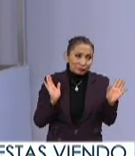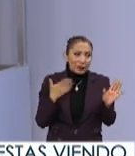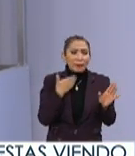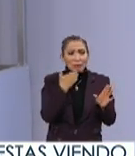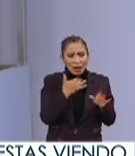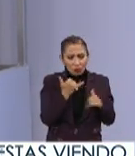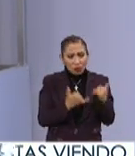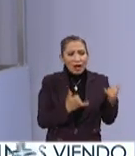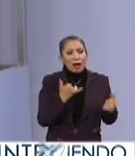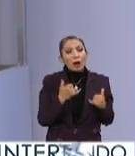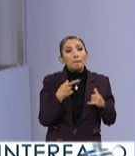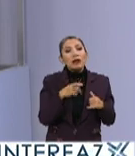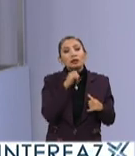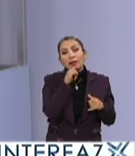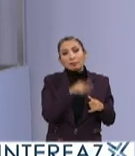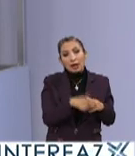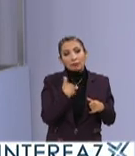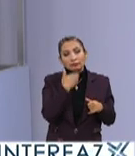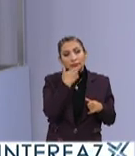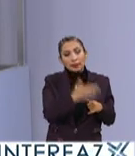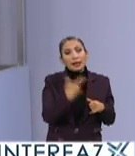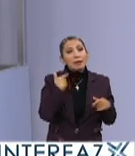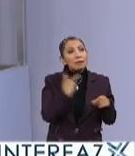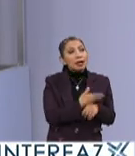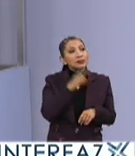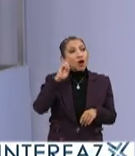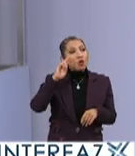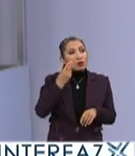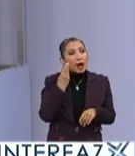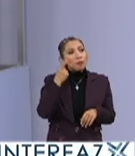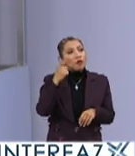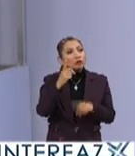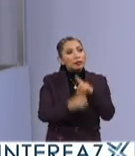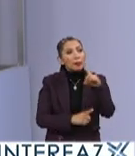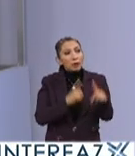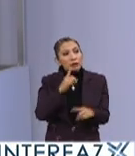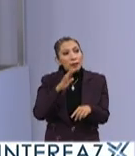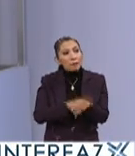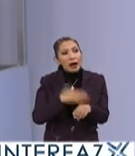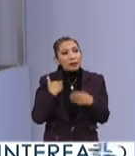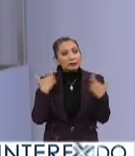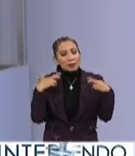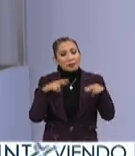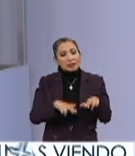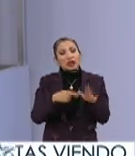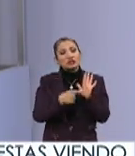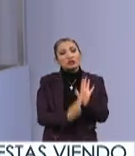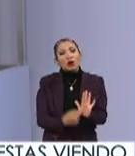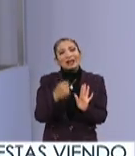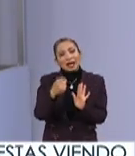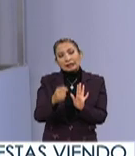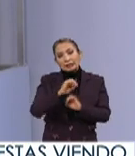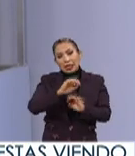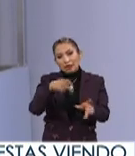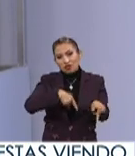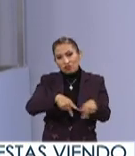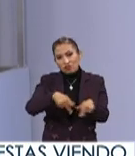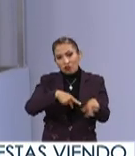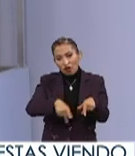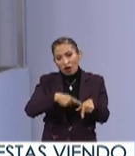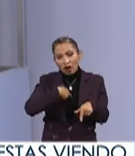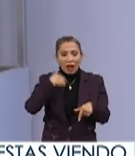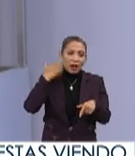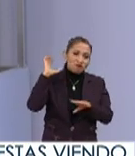muy bueno el partido, pero también está muy bueno lo que hace la UNAM en uno de los deportes más representativos, que es, por supuesto, el